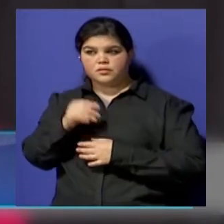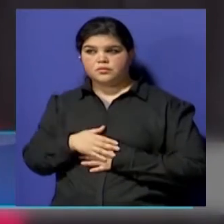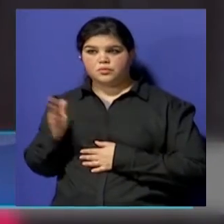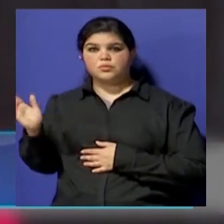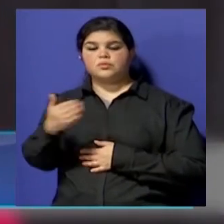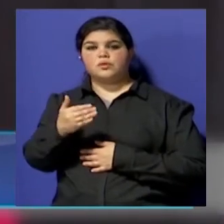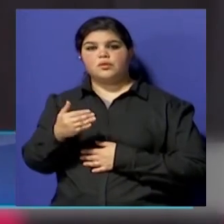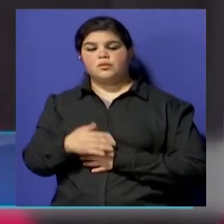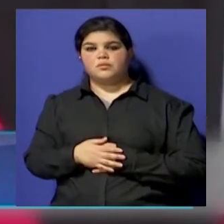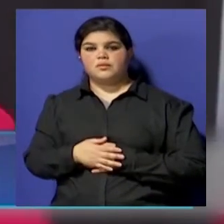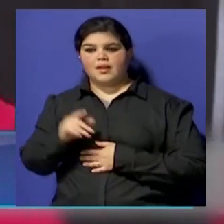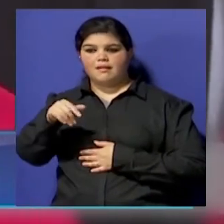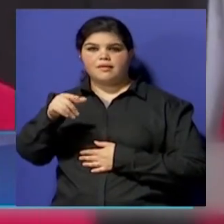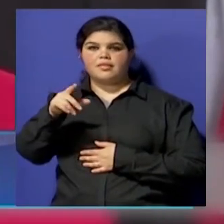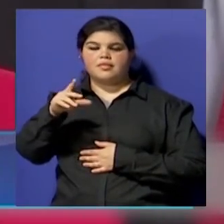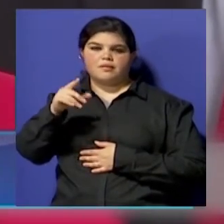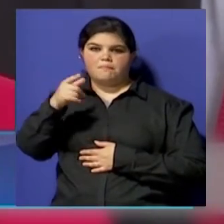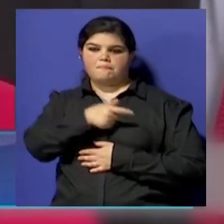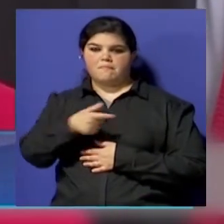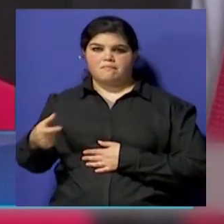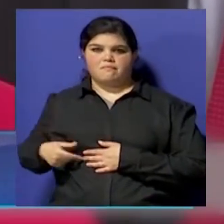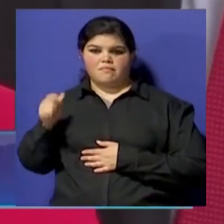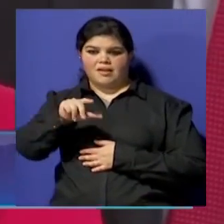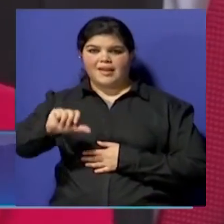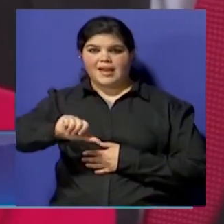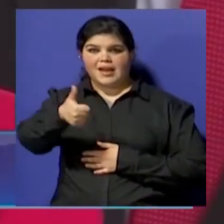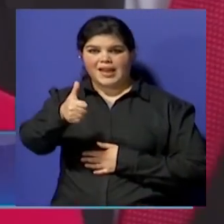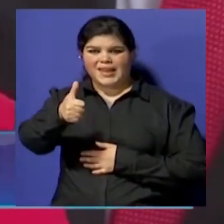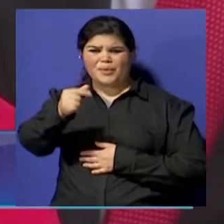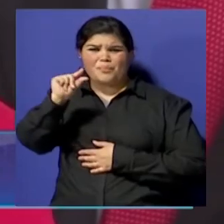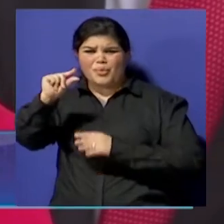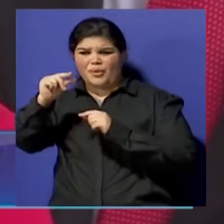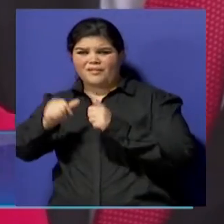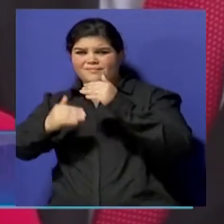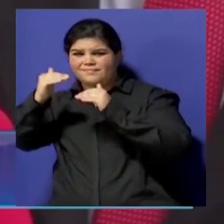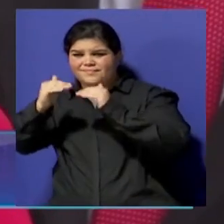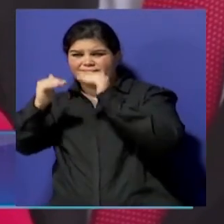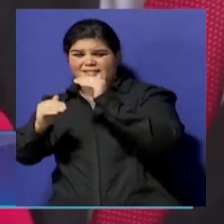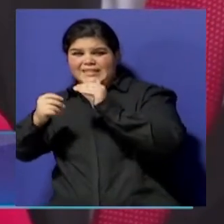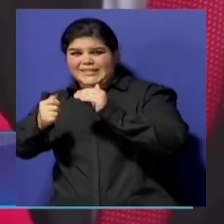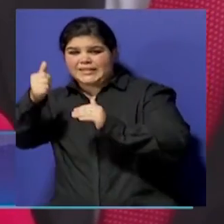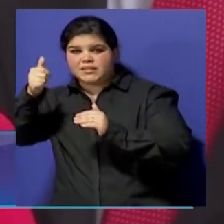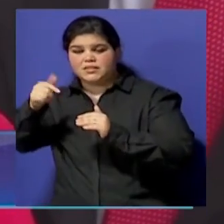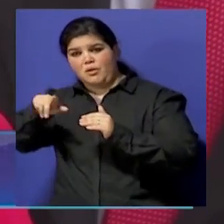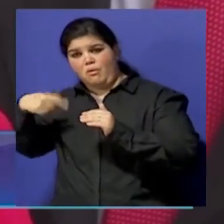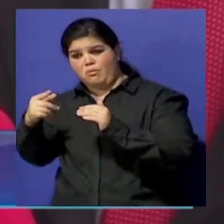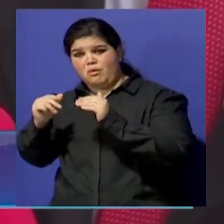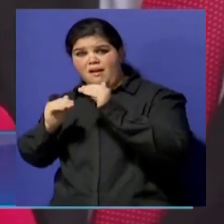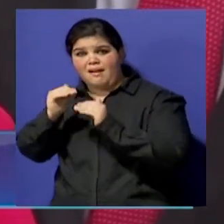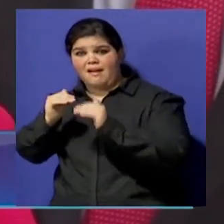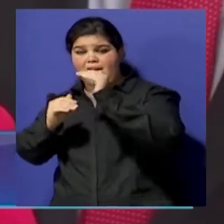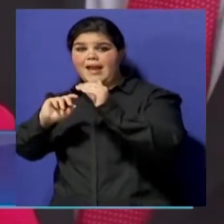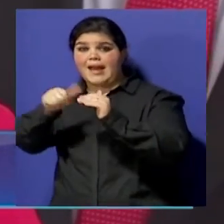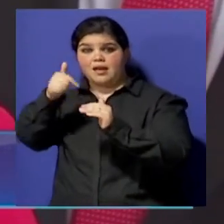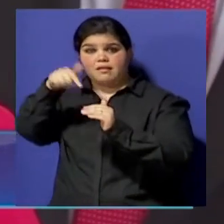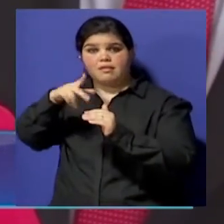primer momento que ganó Dilma, recuerden que fue por un pequeño margen contra Ezio Neves, desde